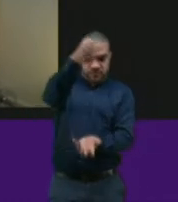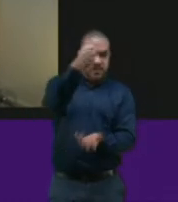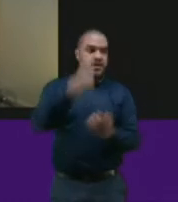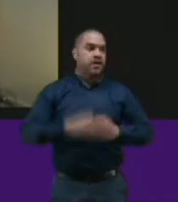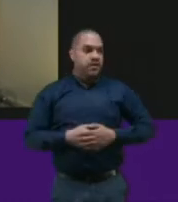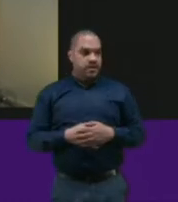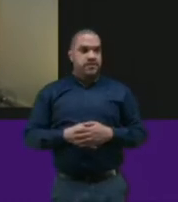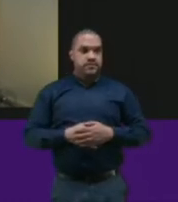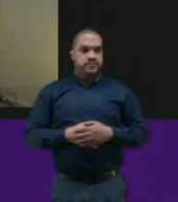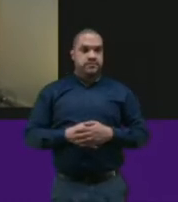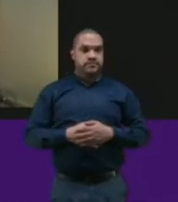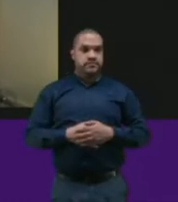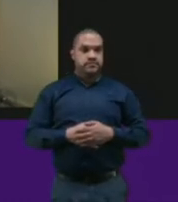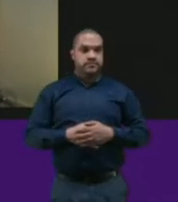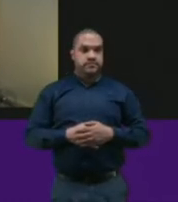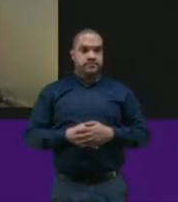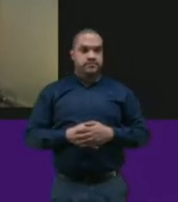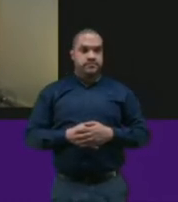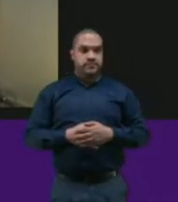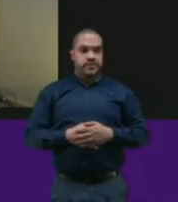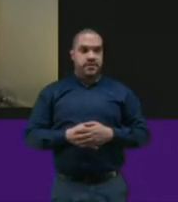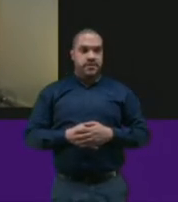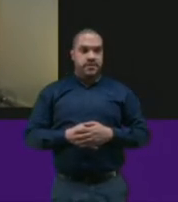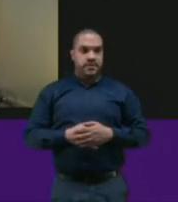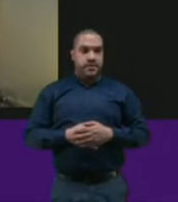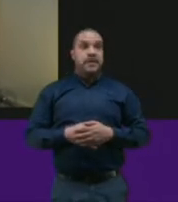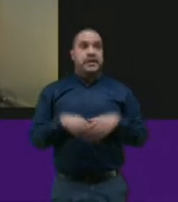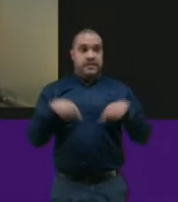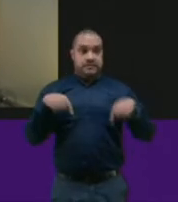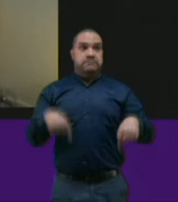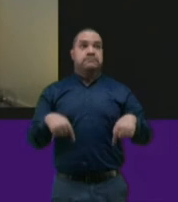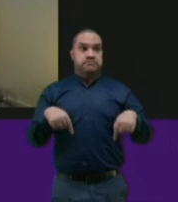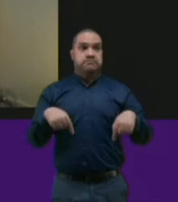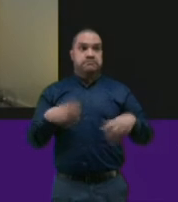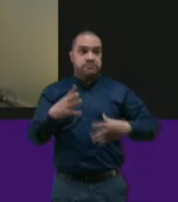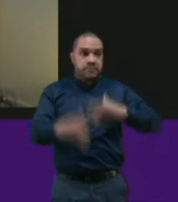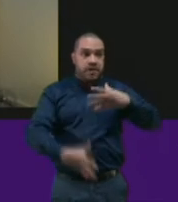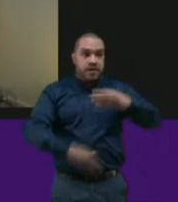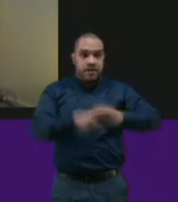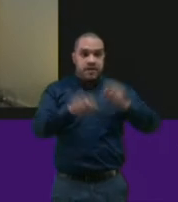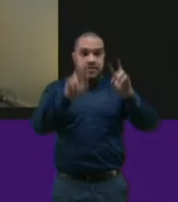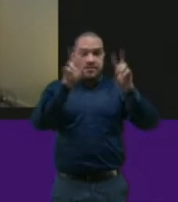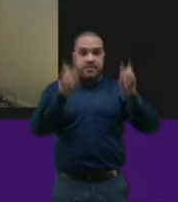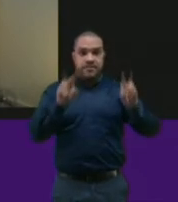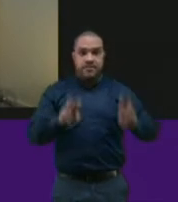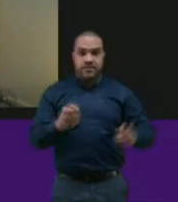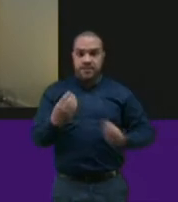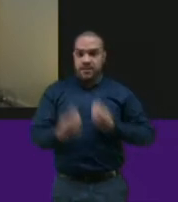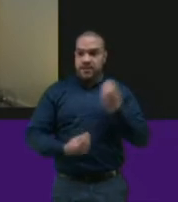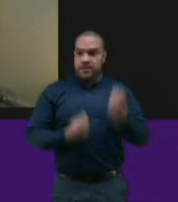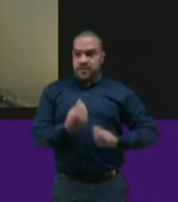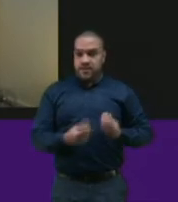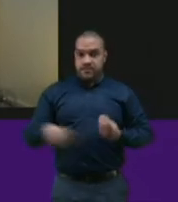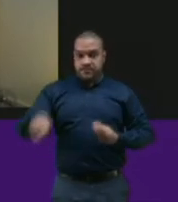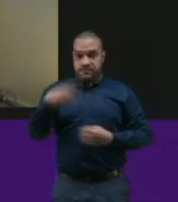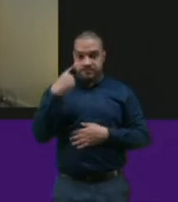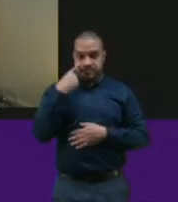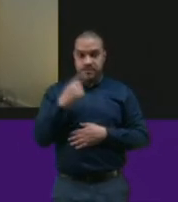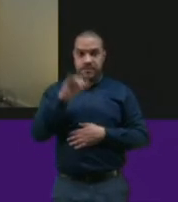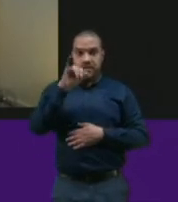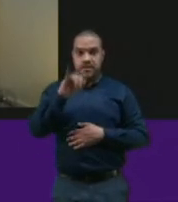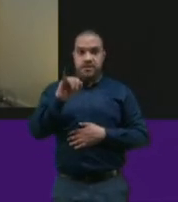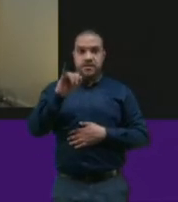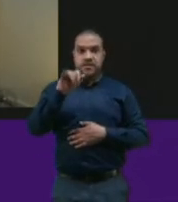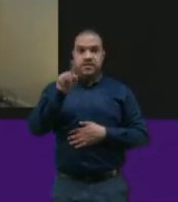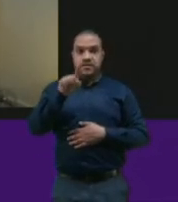ese. Bueno, eso será otro tema. Y Eila, hablaste del